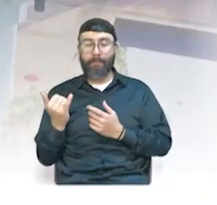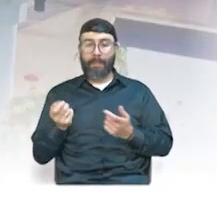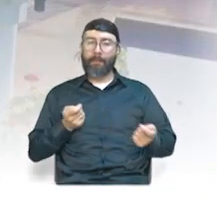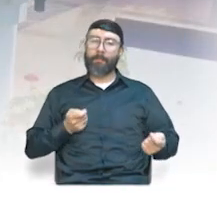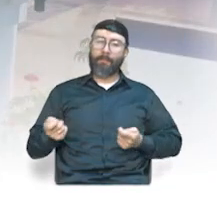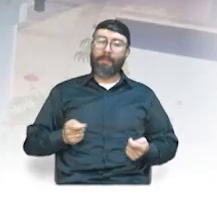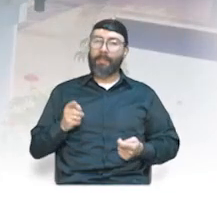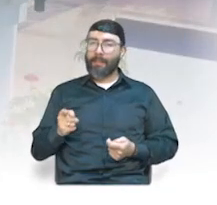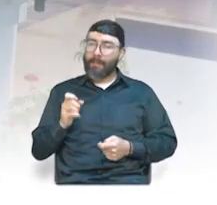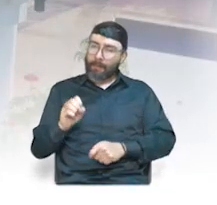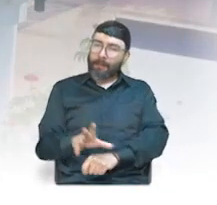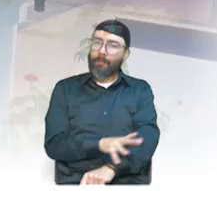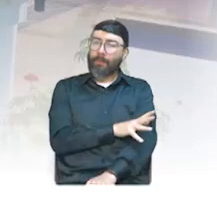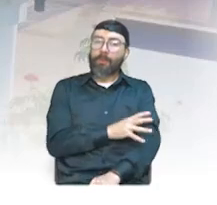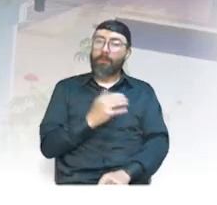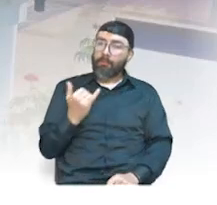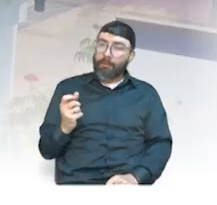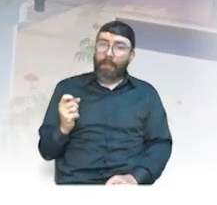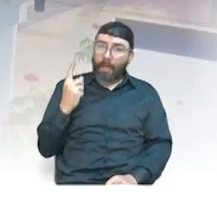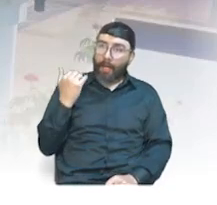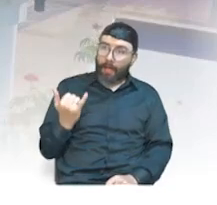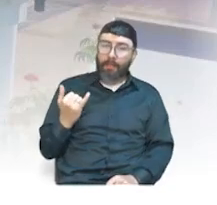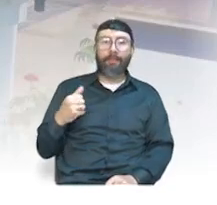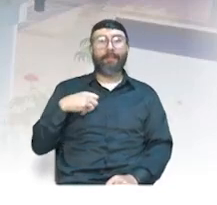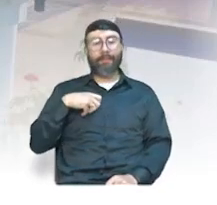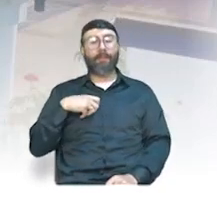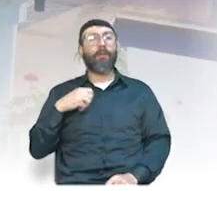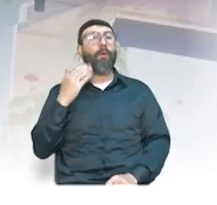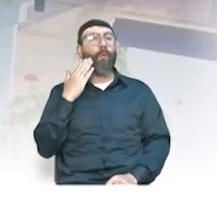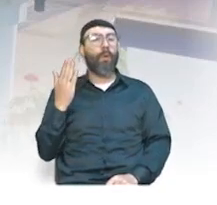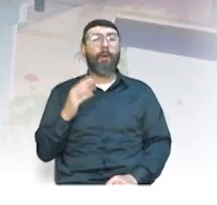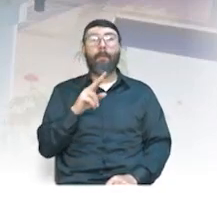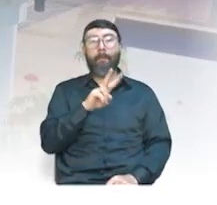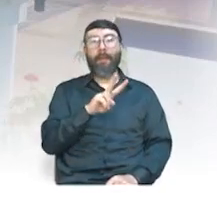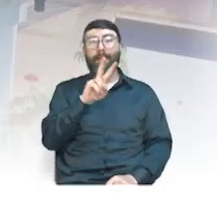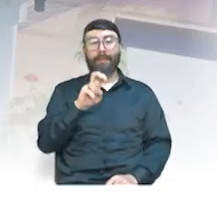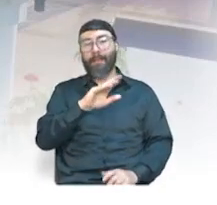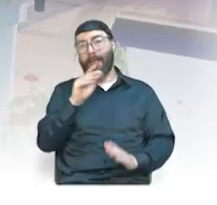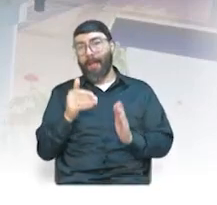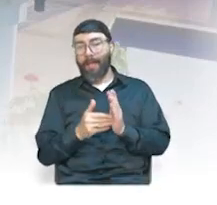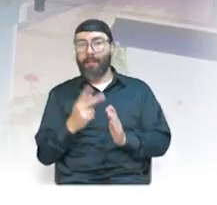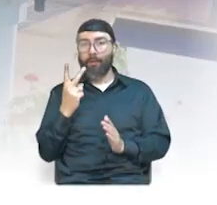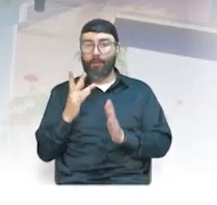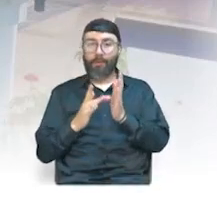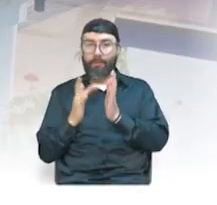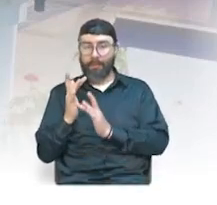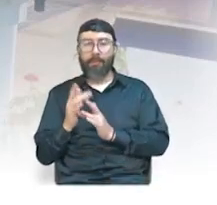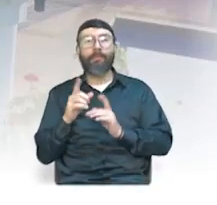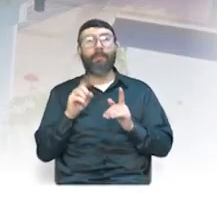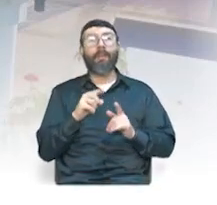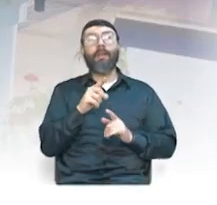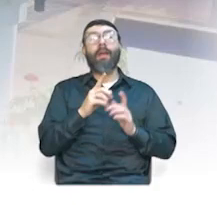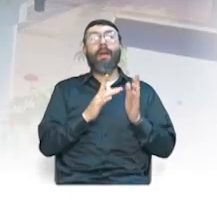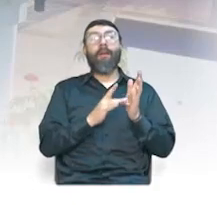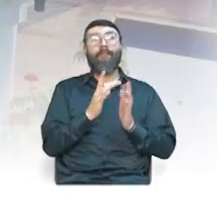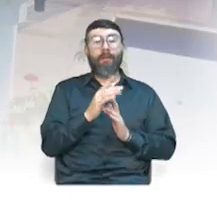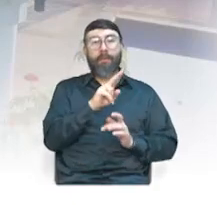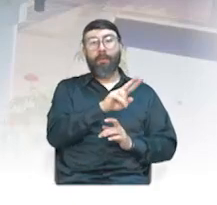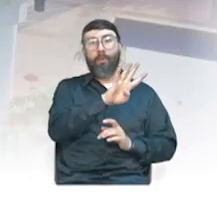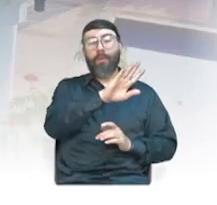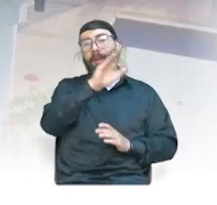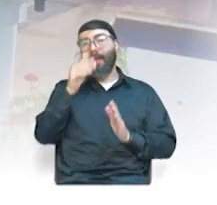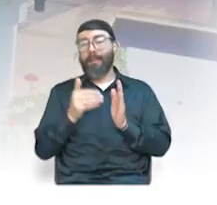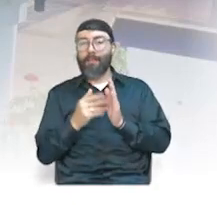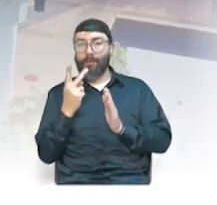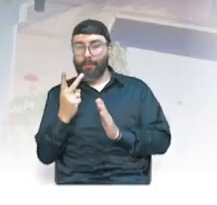de sus emociones. Entonces, tenemos programa 27 al 2 de abril, abril 24 al 1 de mayo, mayo 22